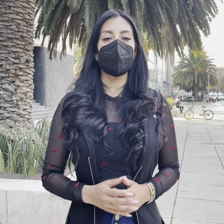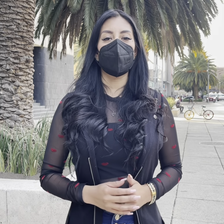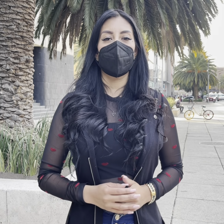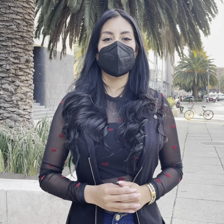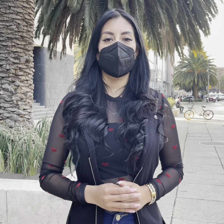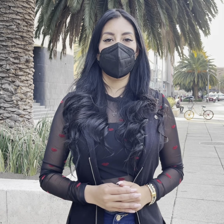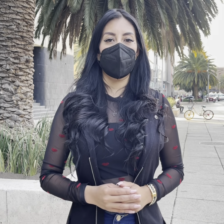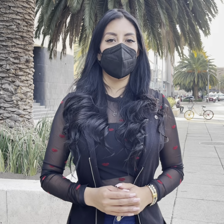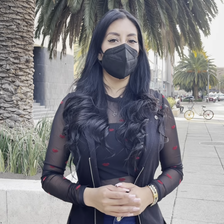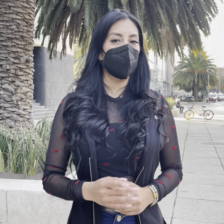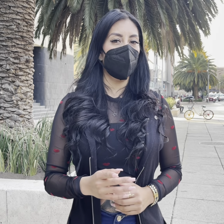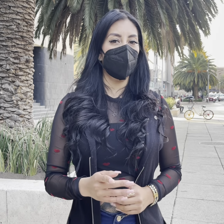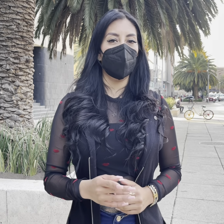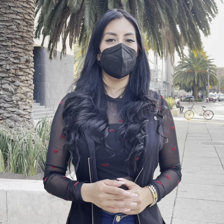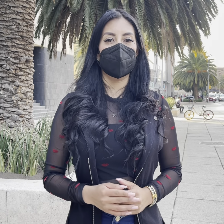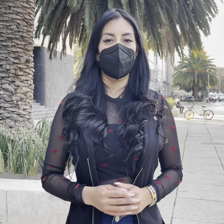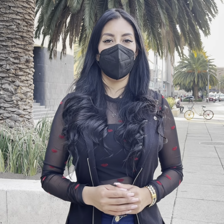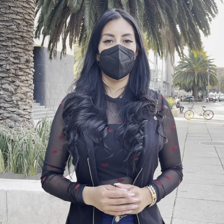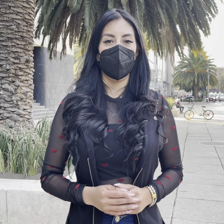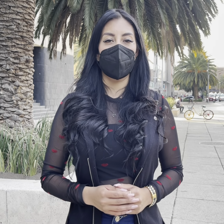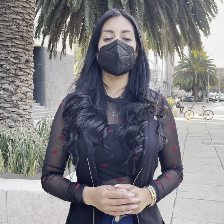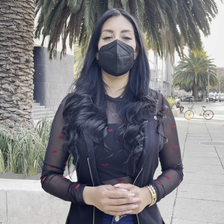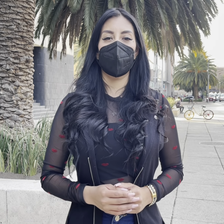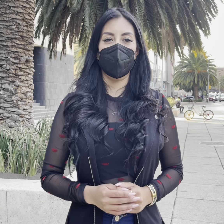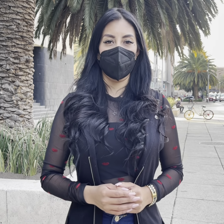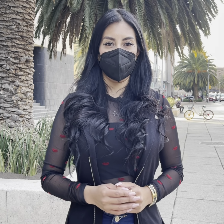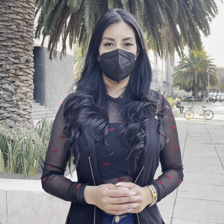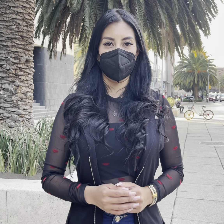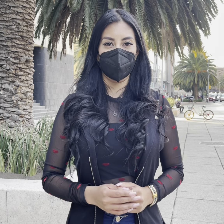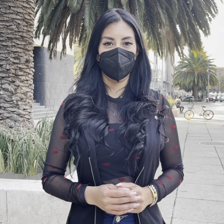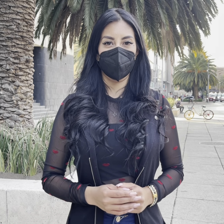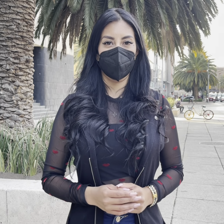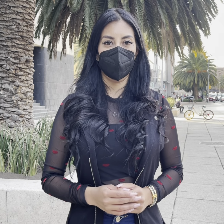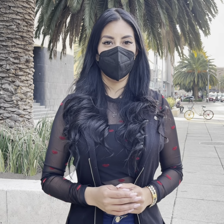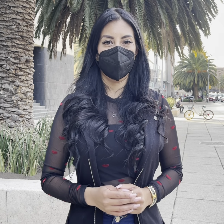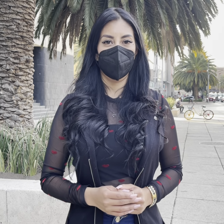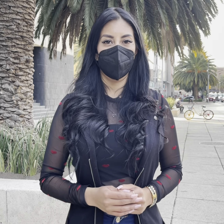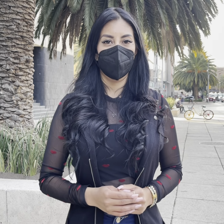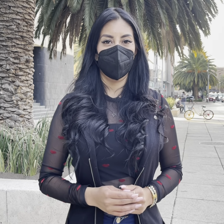Hola, ¿qué tal? Yo soy Cassandra Díaz y estas son las noticias al momento, hasta la palma de su mano.